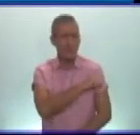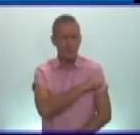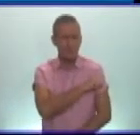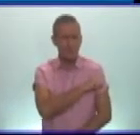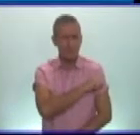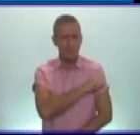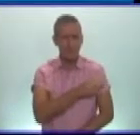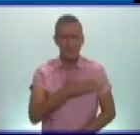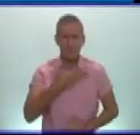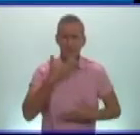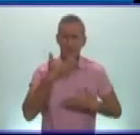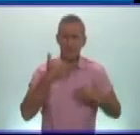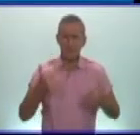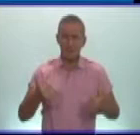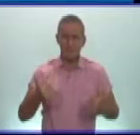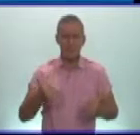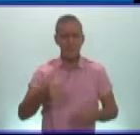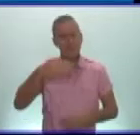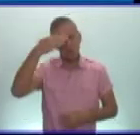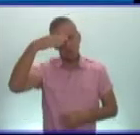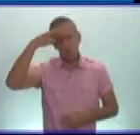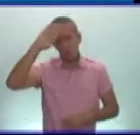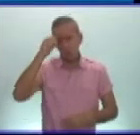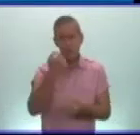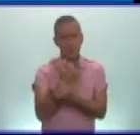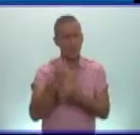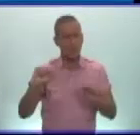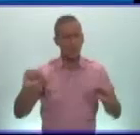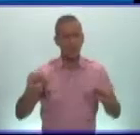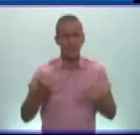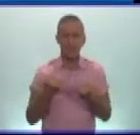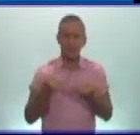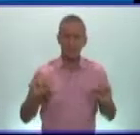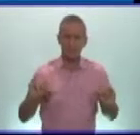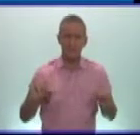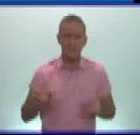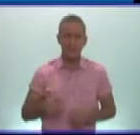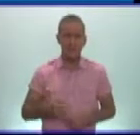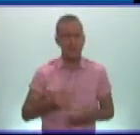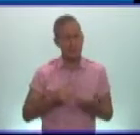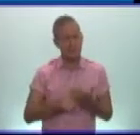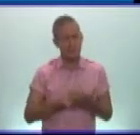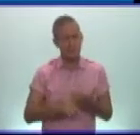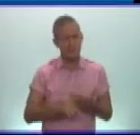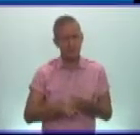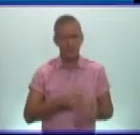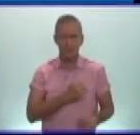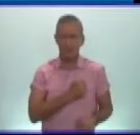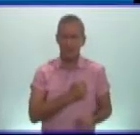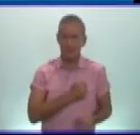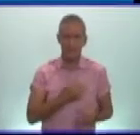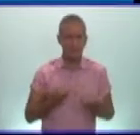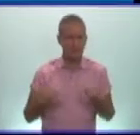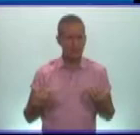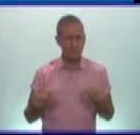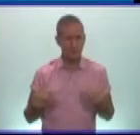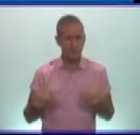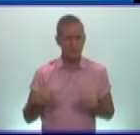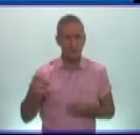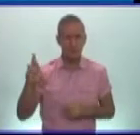una patria libre, soberana e independiente. Tu padre que te adora, René Ramos